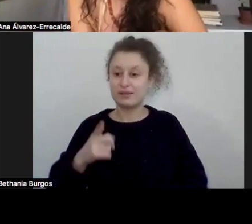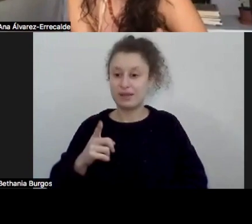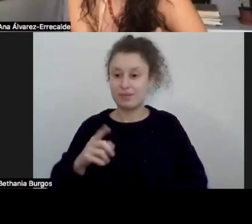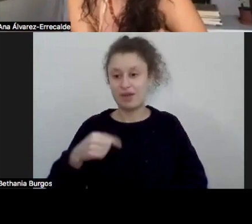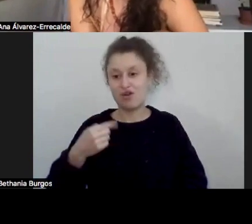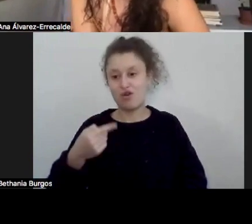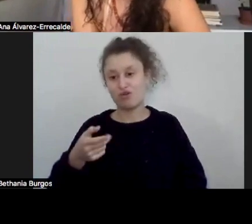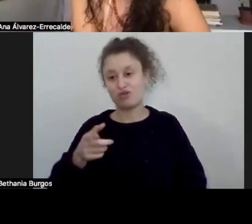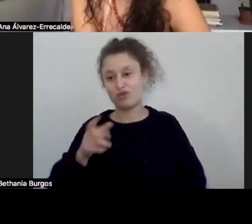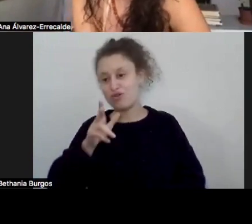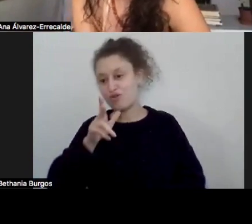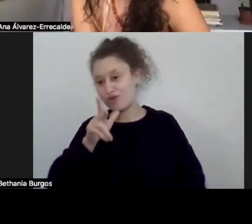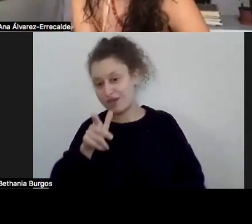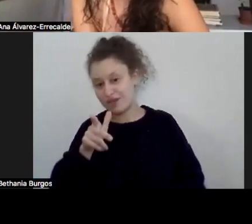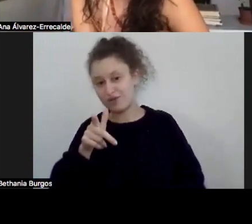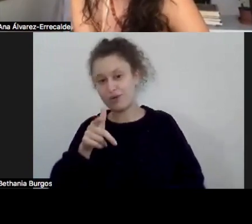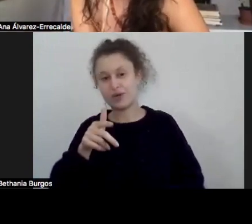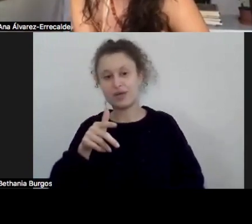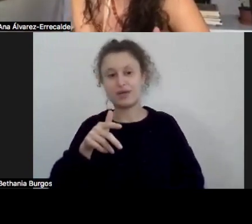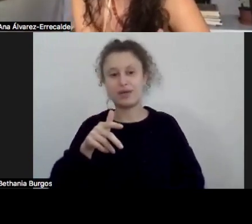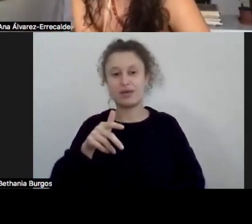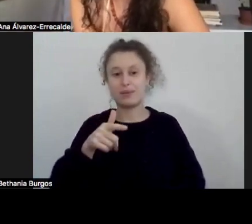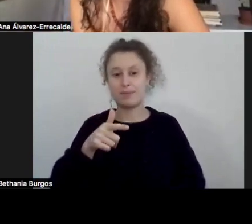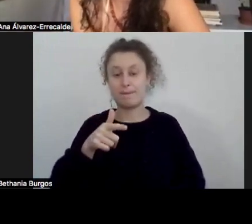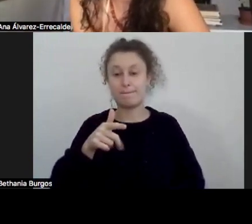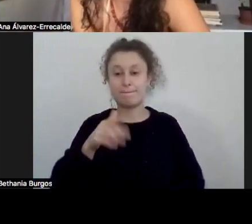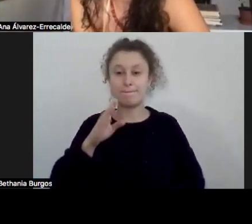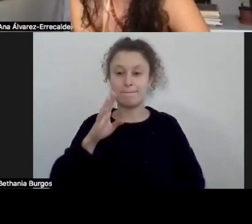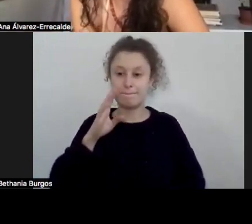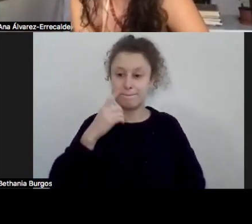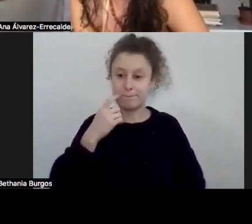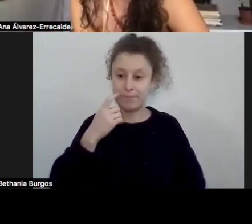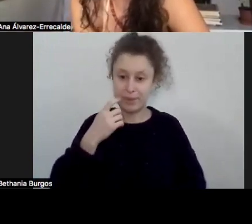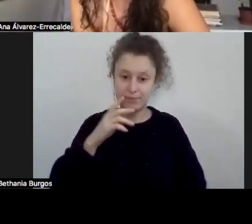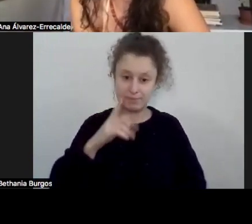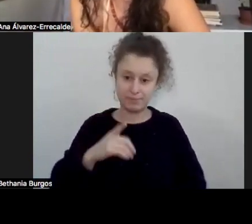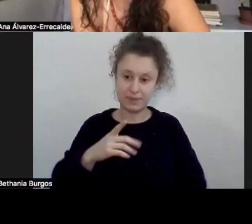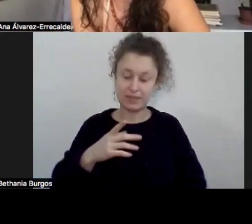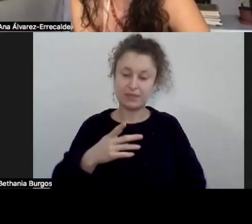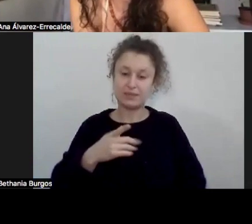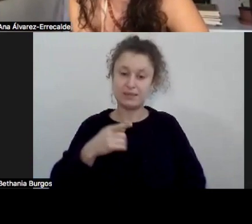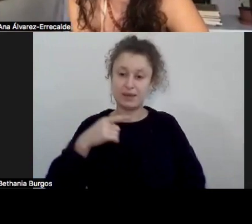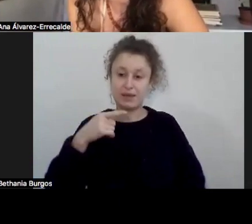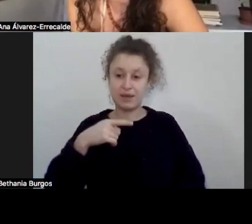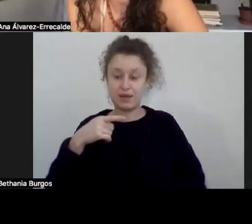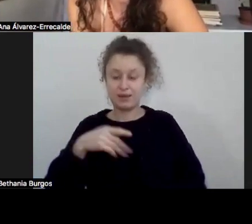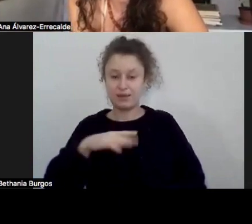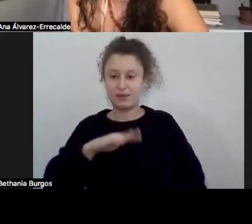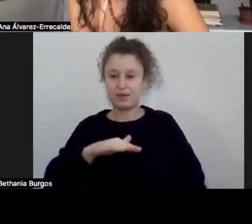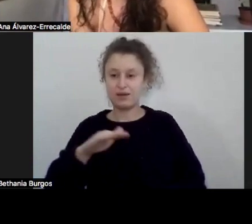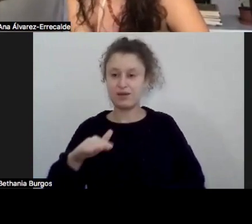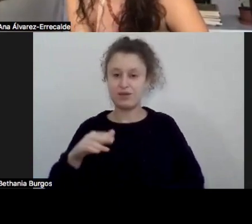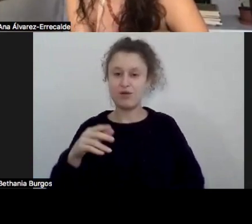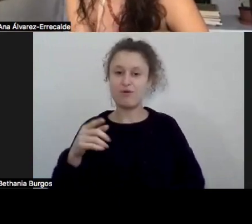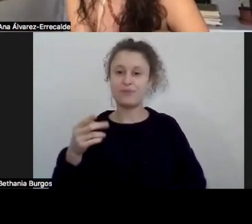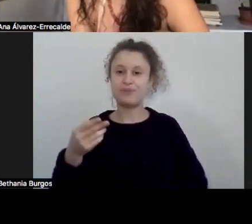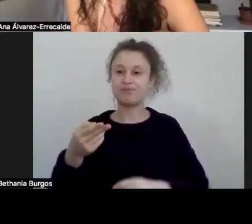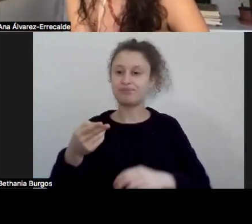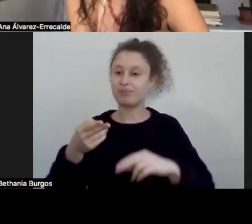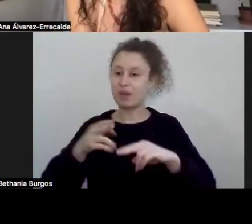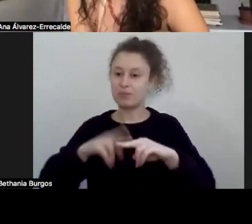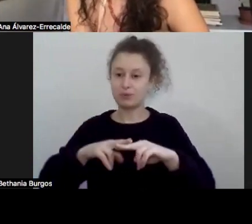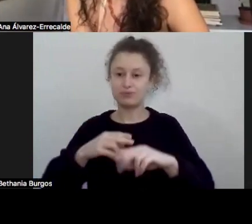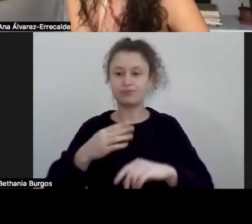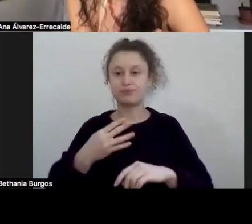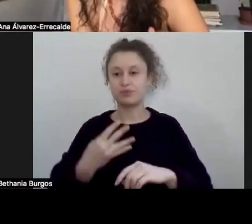papá. Por eso están estas manos ahí también cuidando y despidiendo a Kim, que murió 4 días después de hacer la foto.